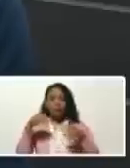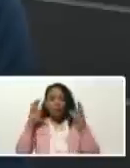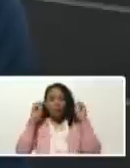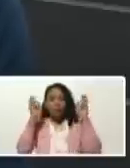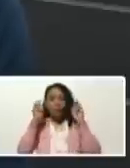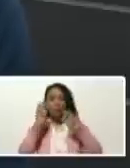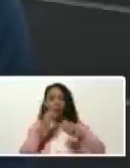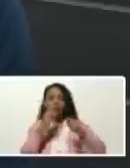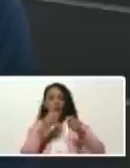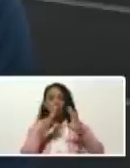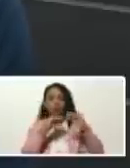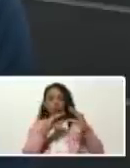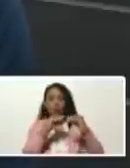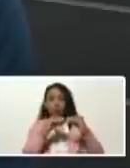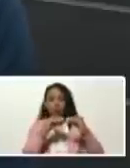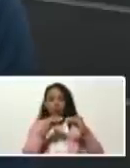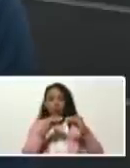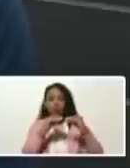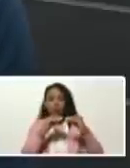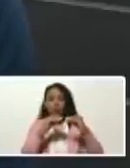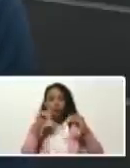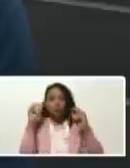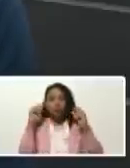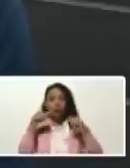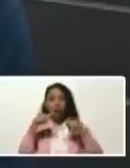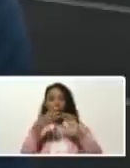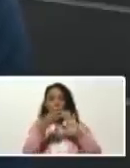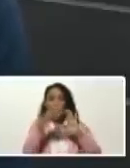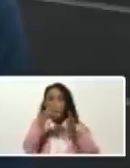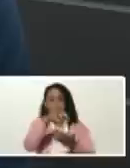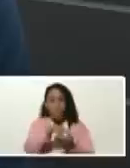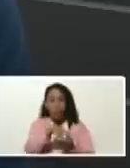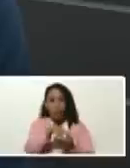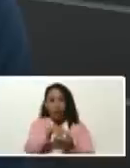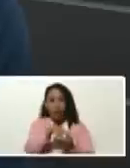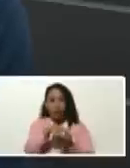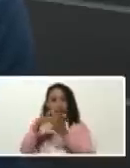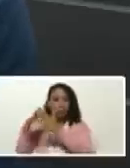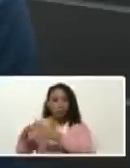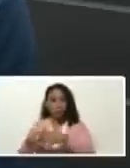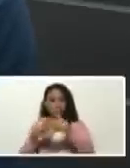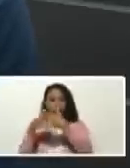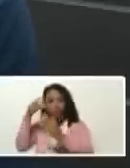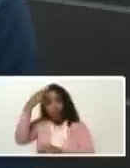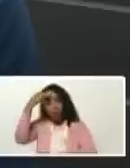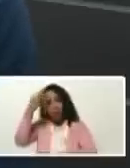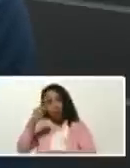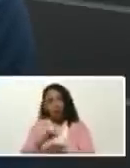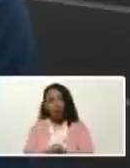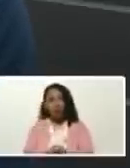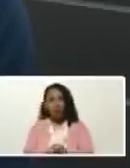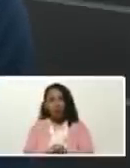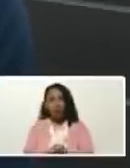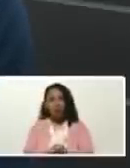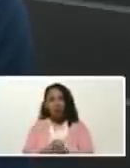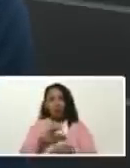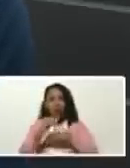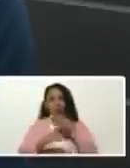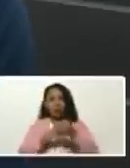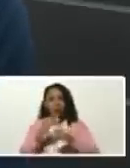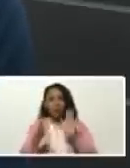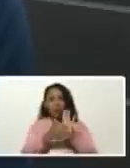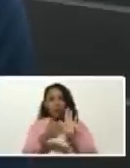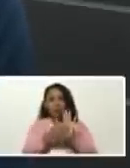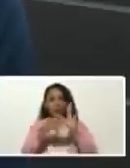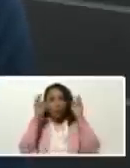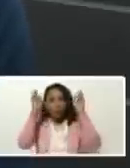de conversaciones que tiene como sede de la ciudad de la capital de los Estados Unidos Mexicanos se hicieran el marco